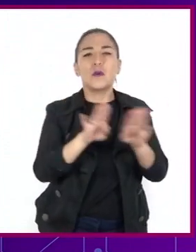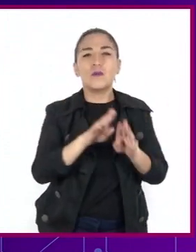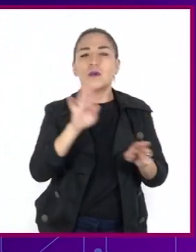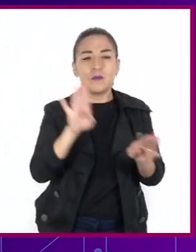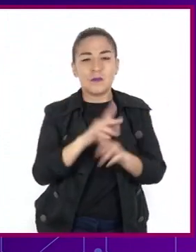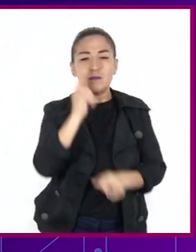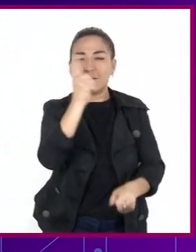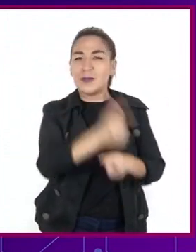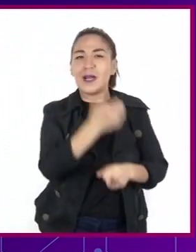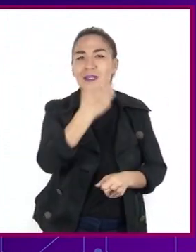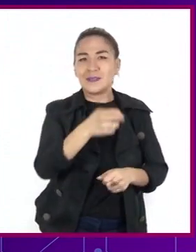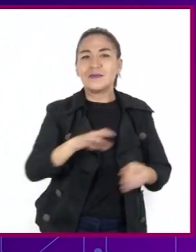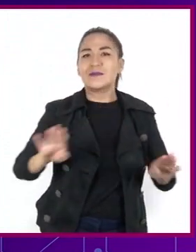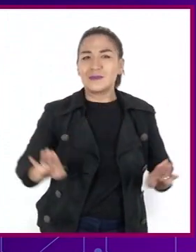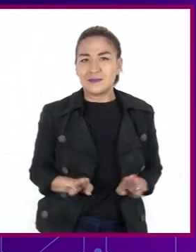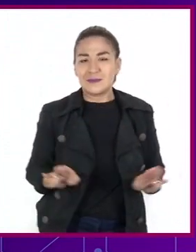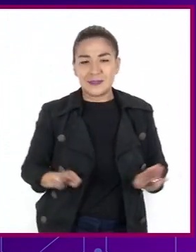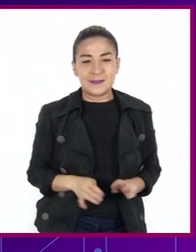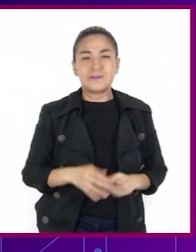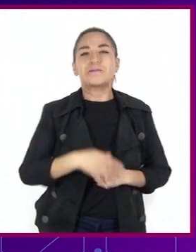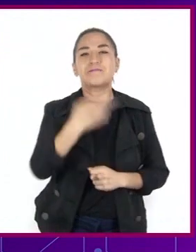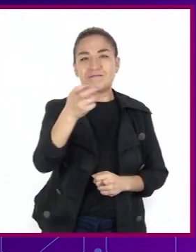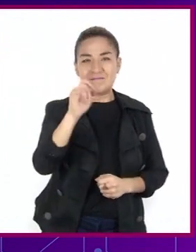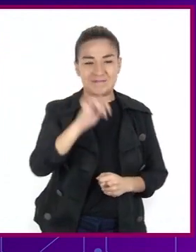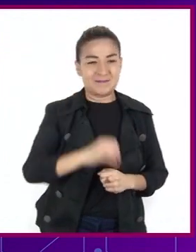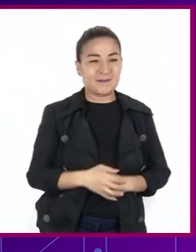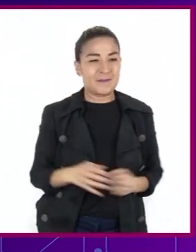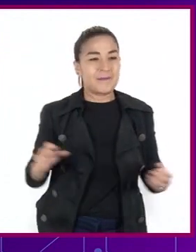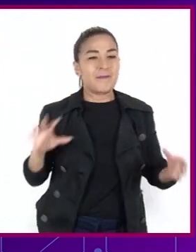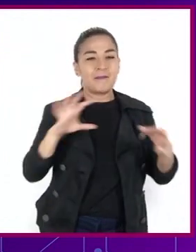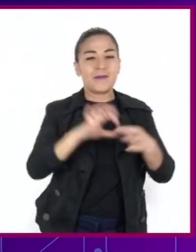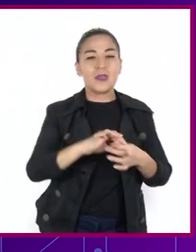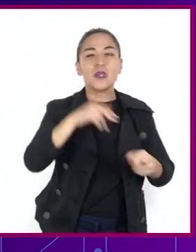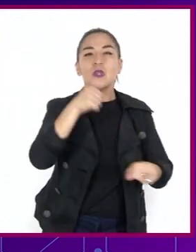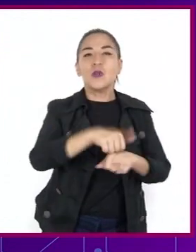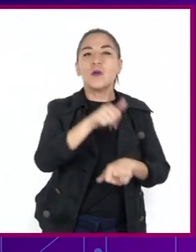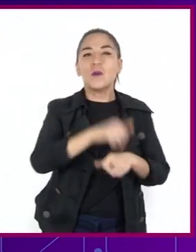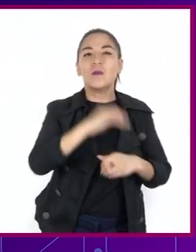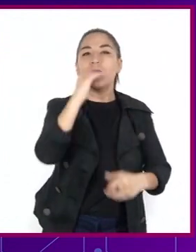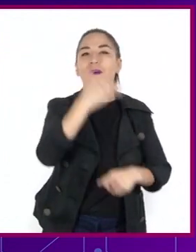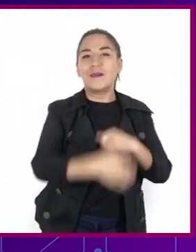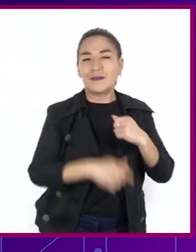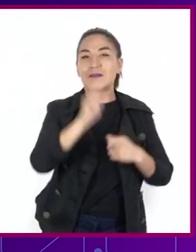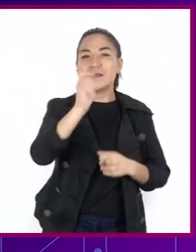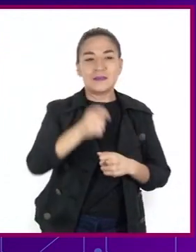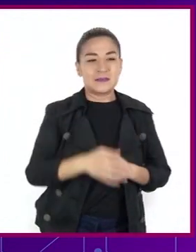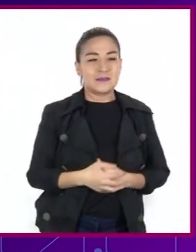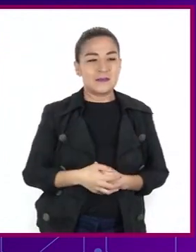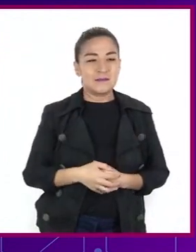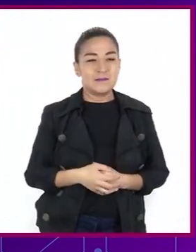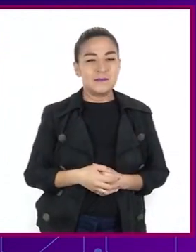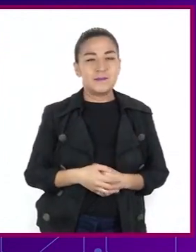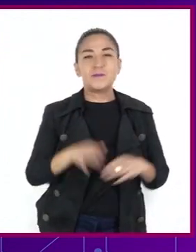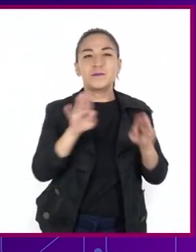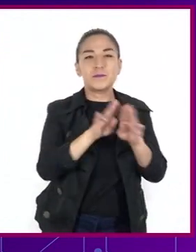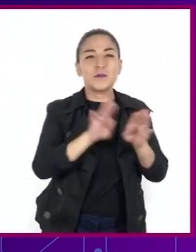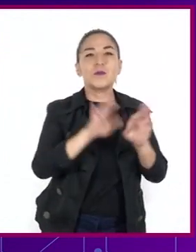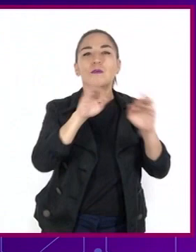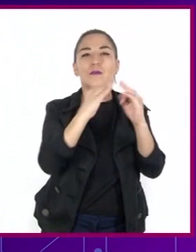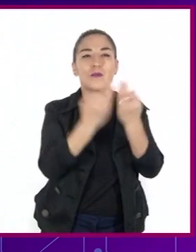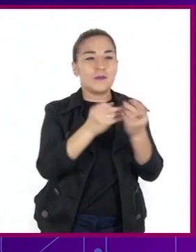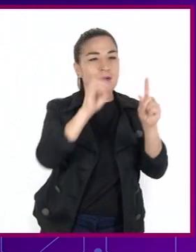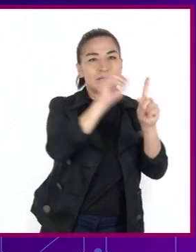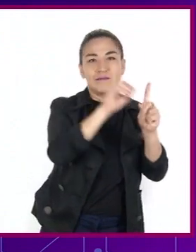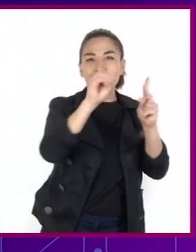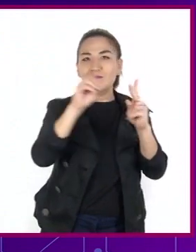este comportamiento? Así es, se relaciona con el número del término, es decir, con el número de posición.